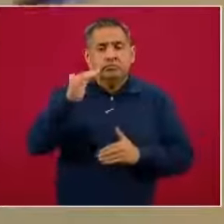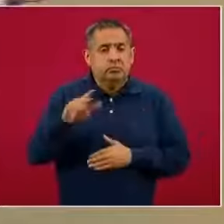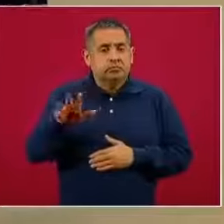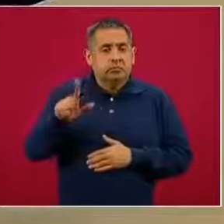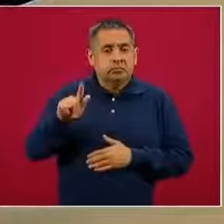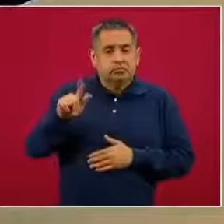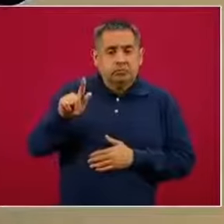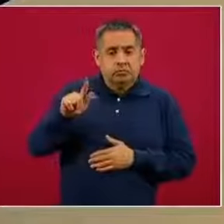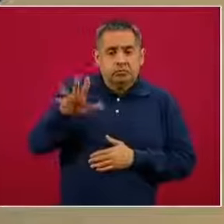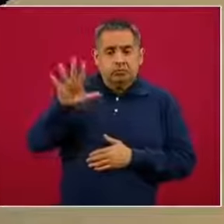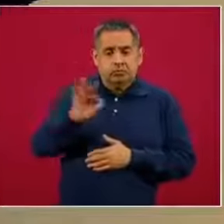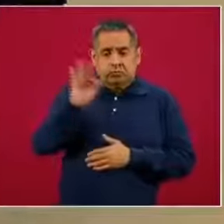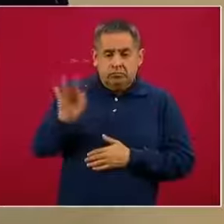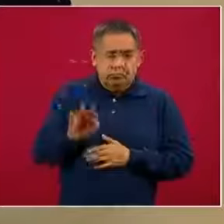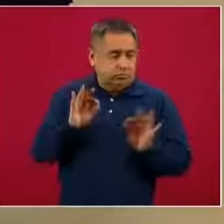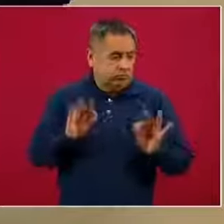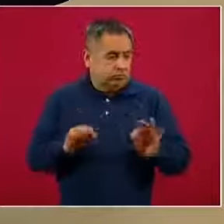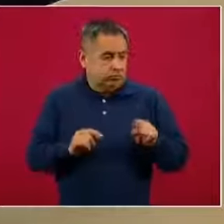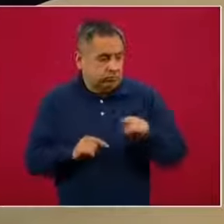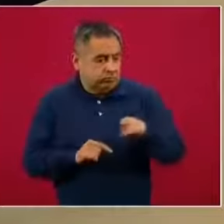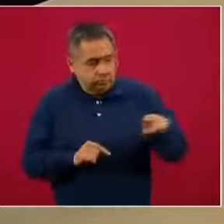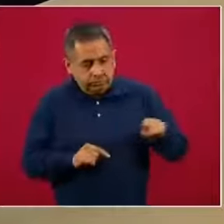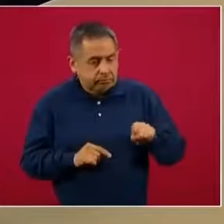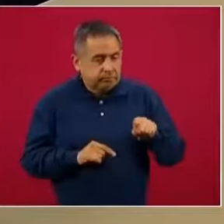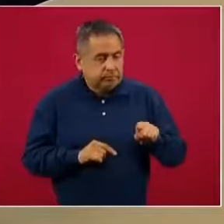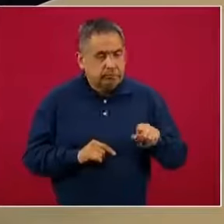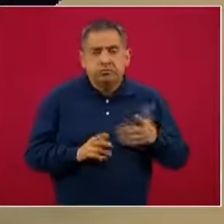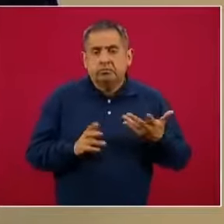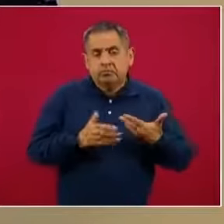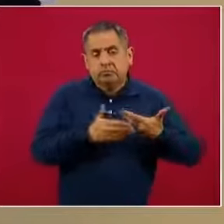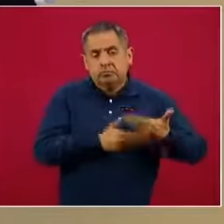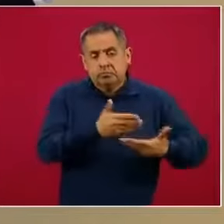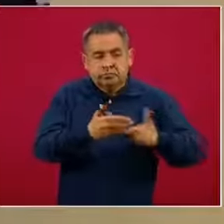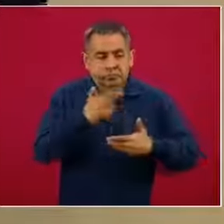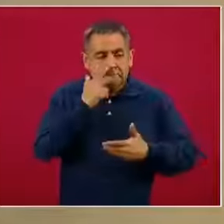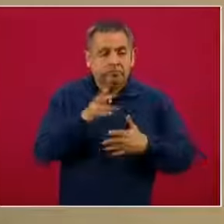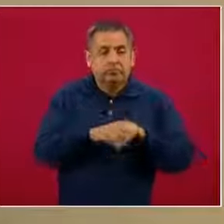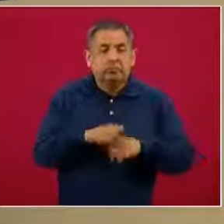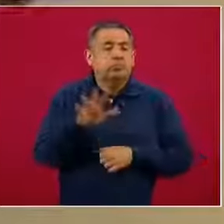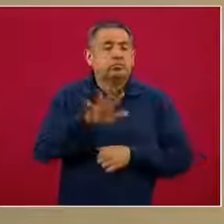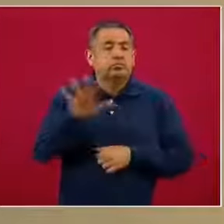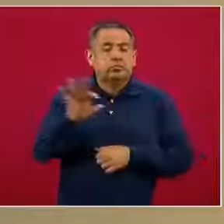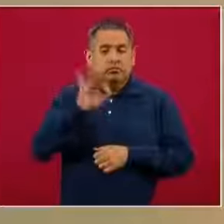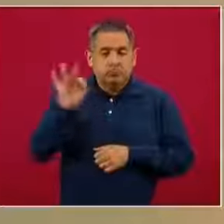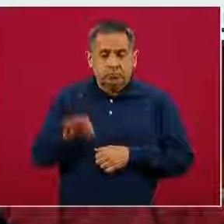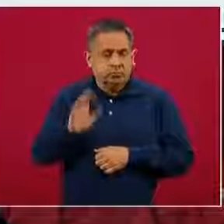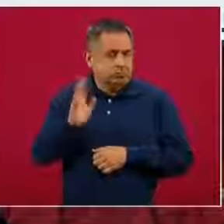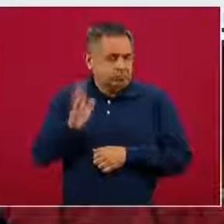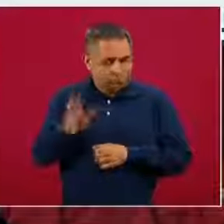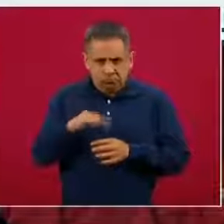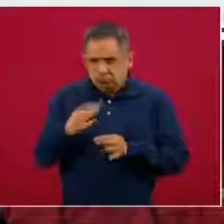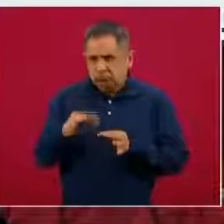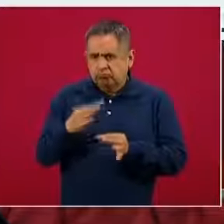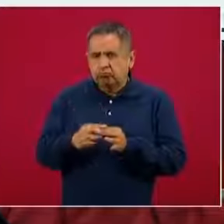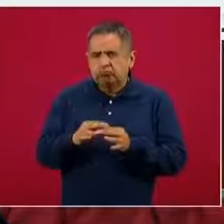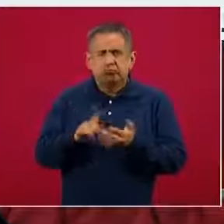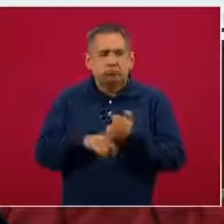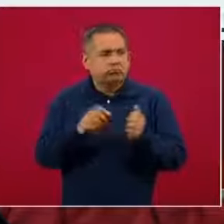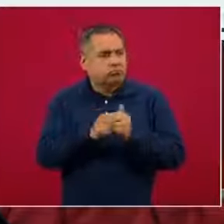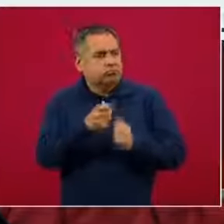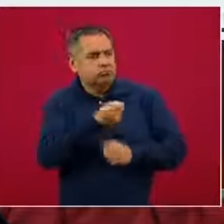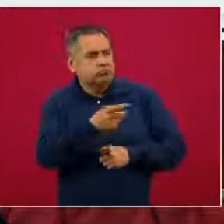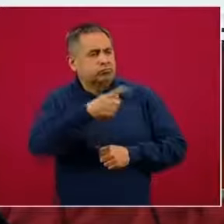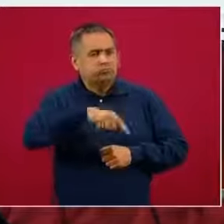75%. Como les decía, ya logramos un avance del 55% con estas camas.